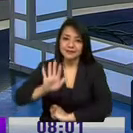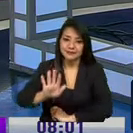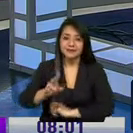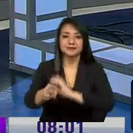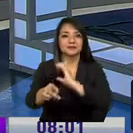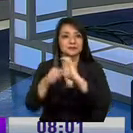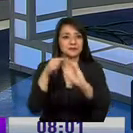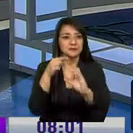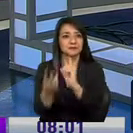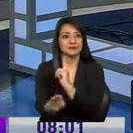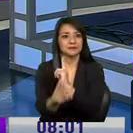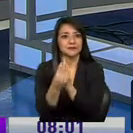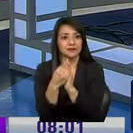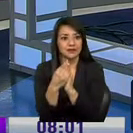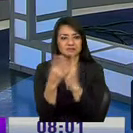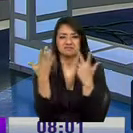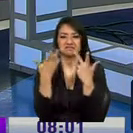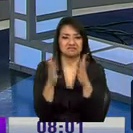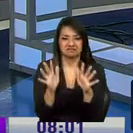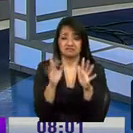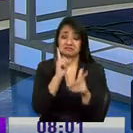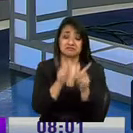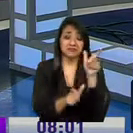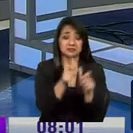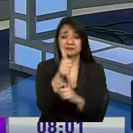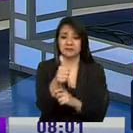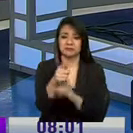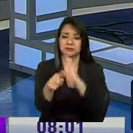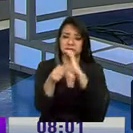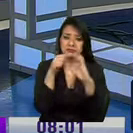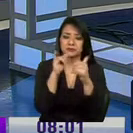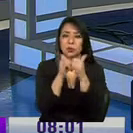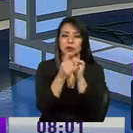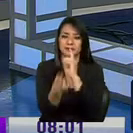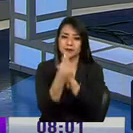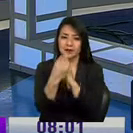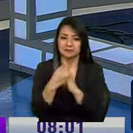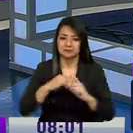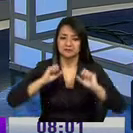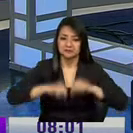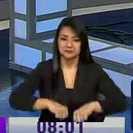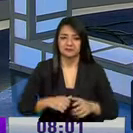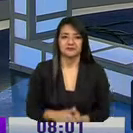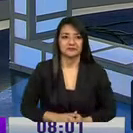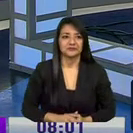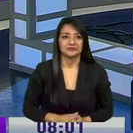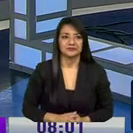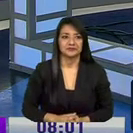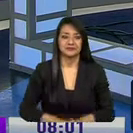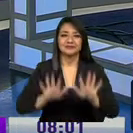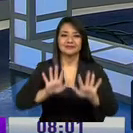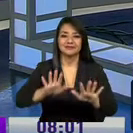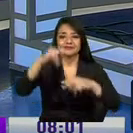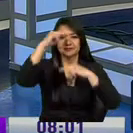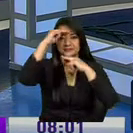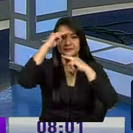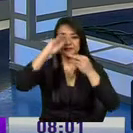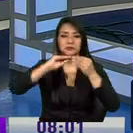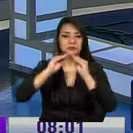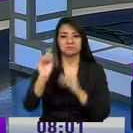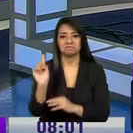enviarnos todo lo cercano que el pueblo, la ciudadanía, los vecinos, hacen que este sea el noticiero número uno